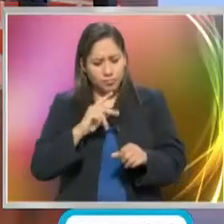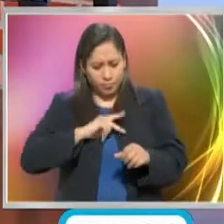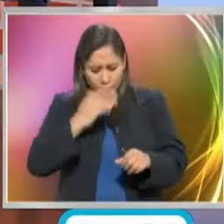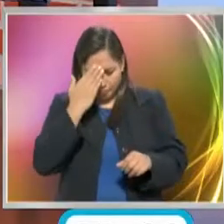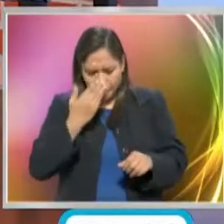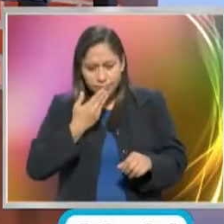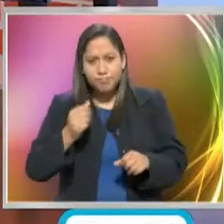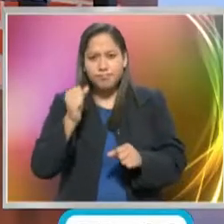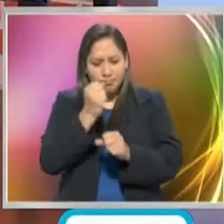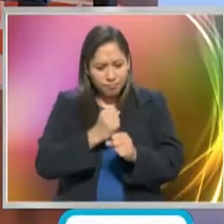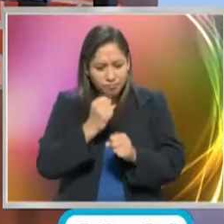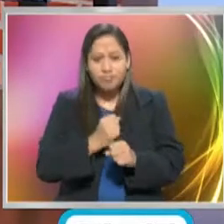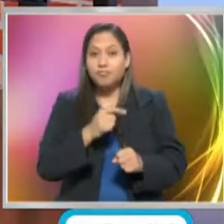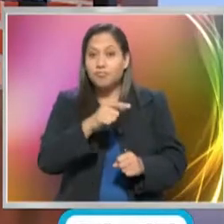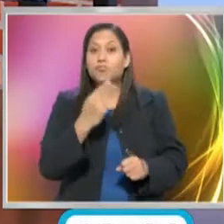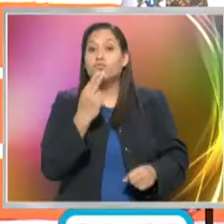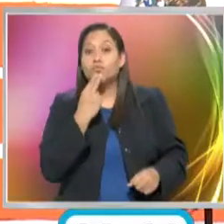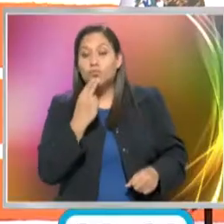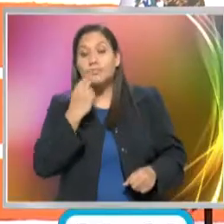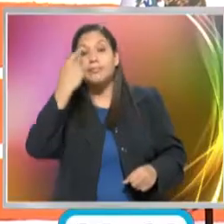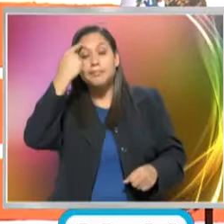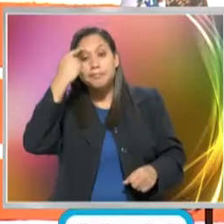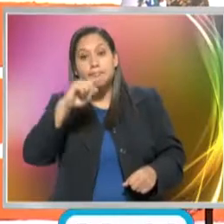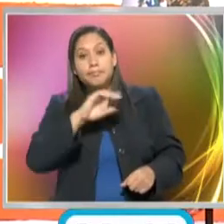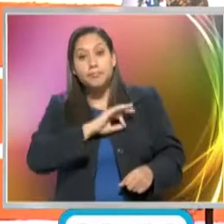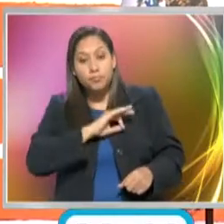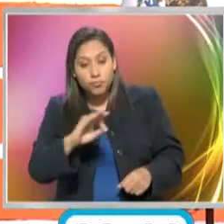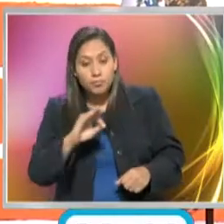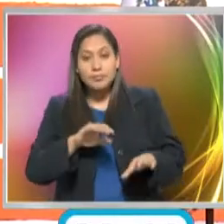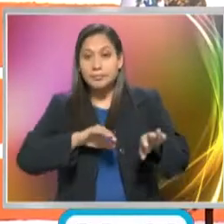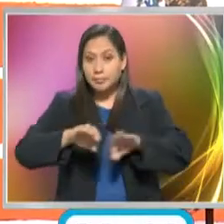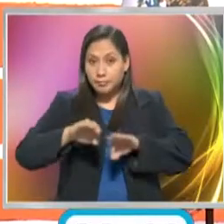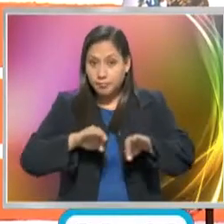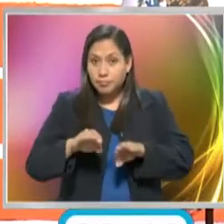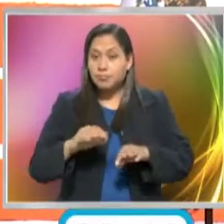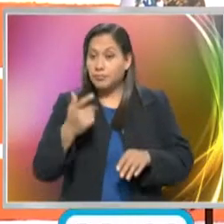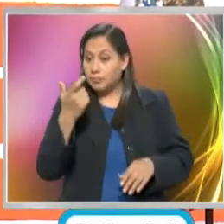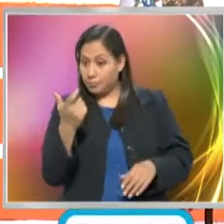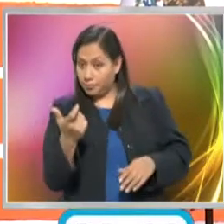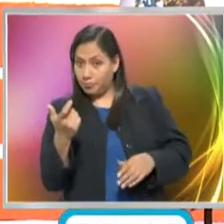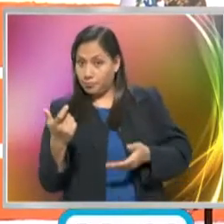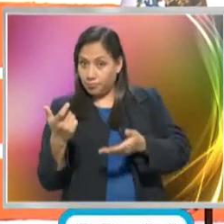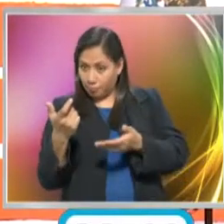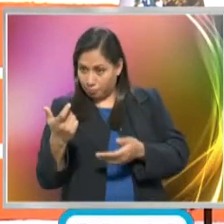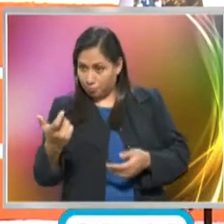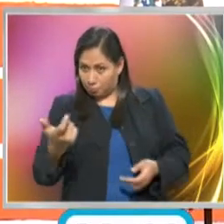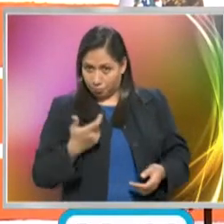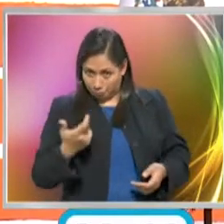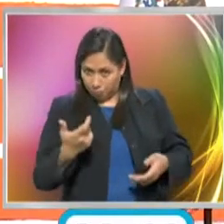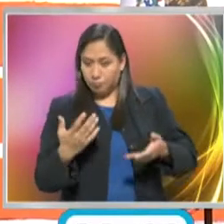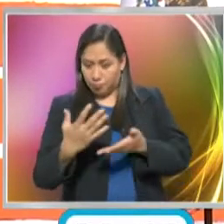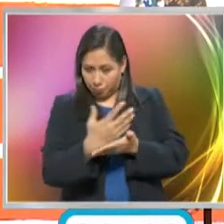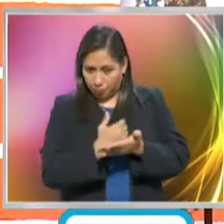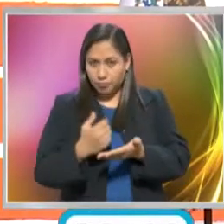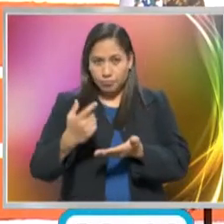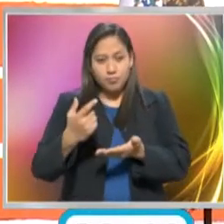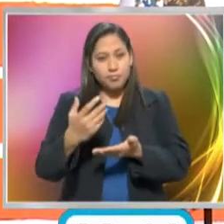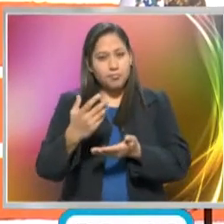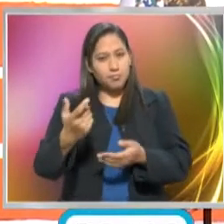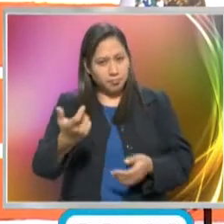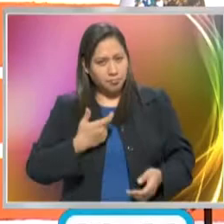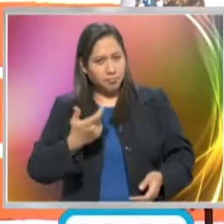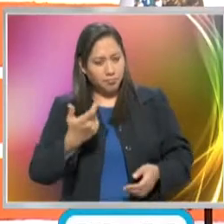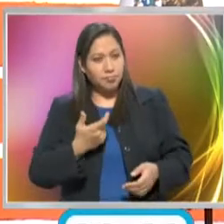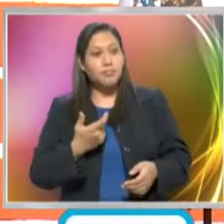Muy bien. Te pregunto, ¿hay alguna persona con su microempresa, con su empresa que quiera pues